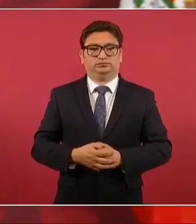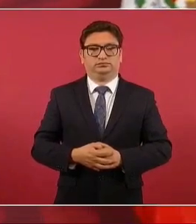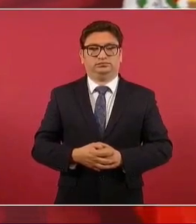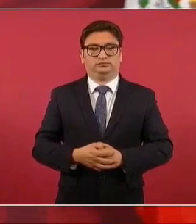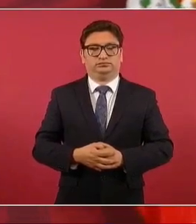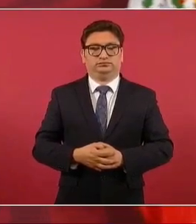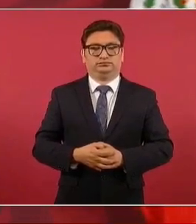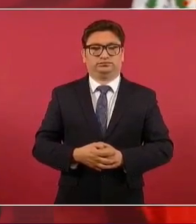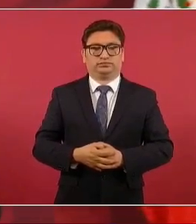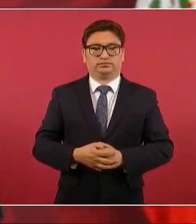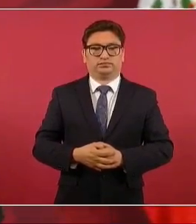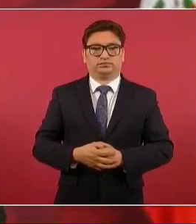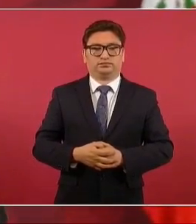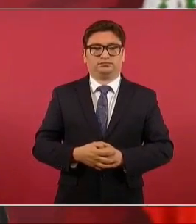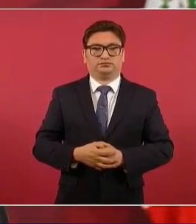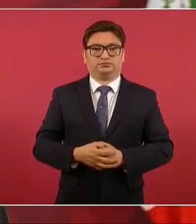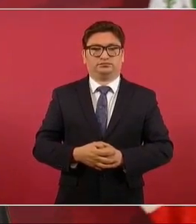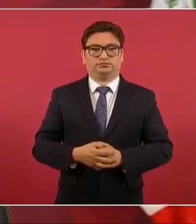todavía